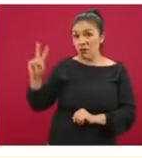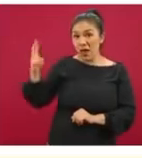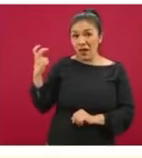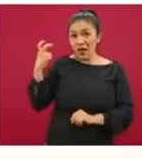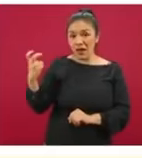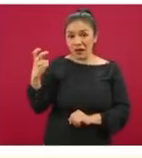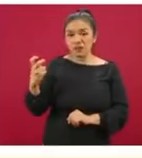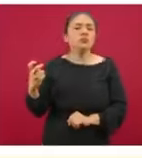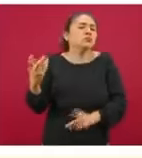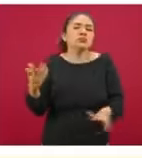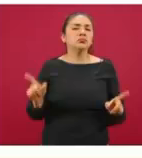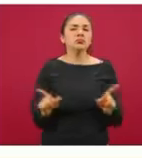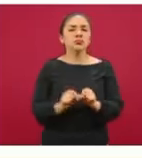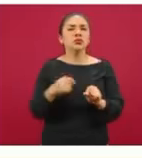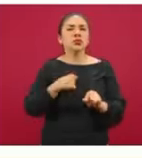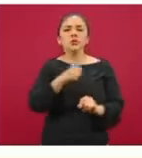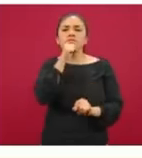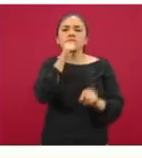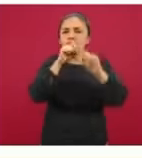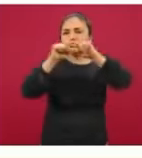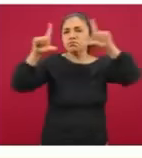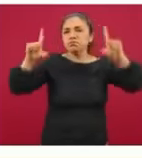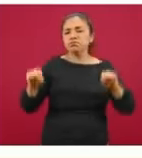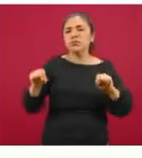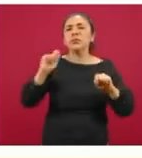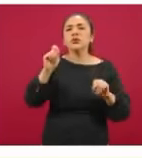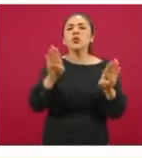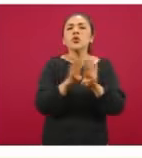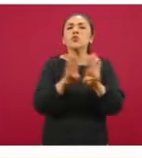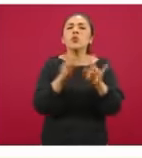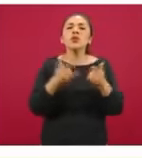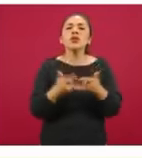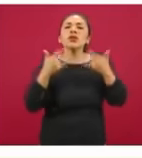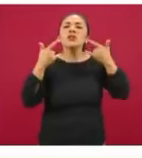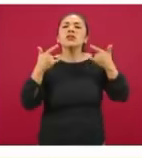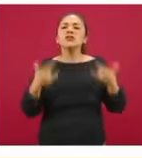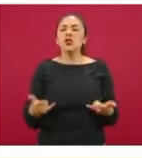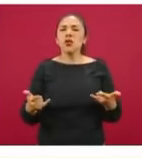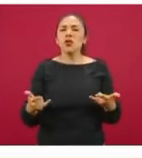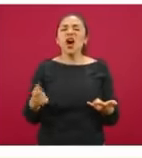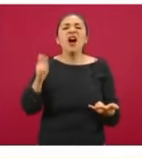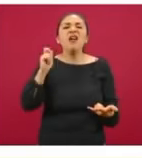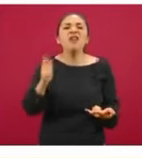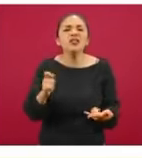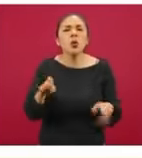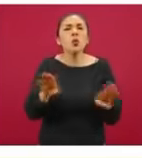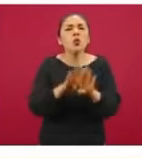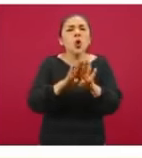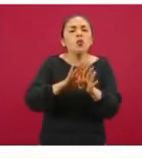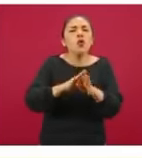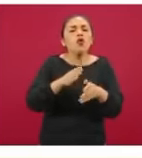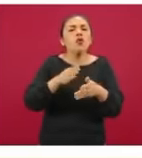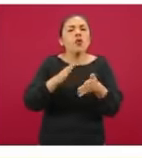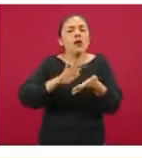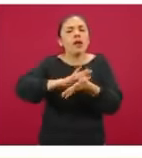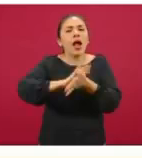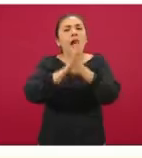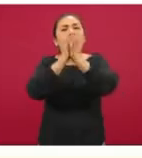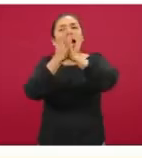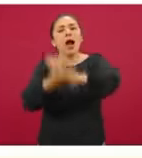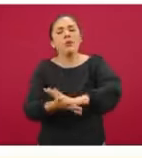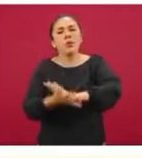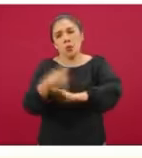diapositiva solamente graficamos un poco la historia de cómo se fue desarrollando el sistema